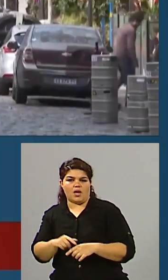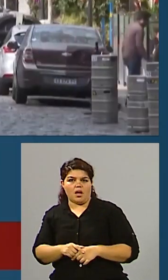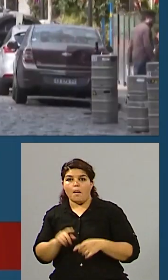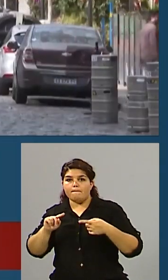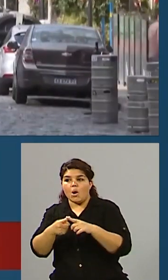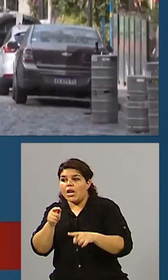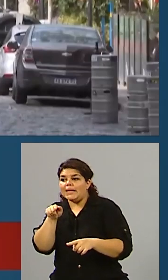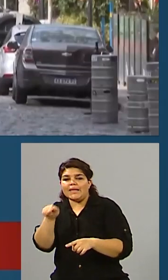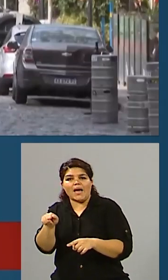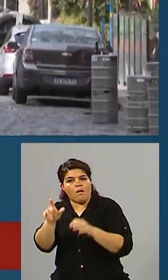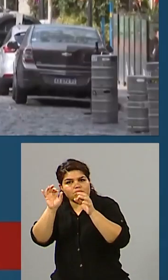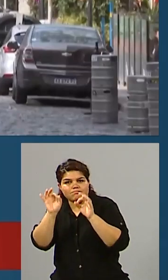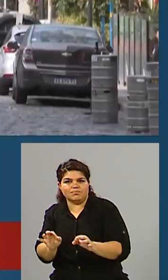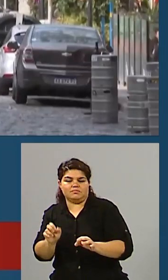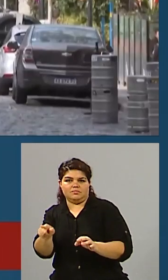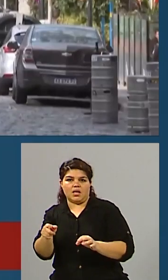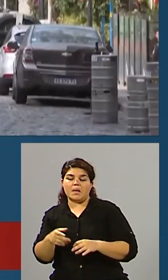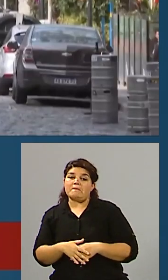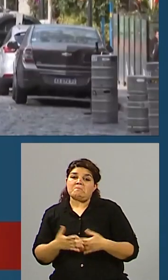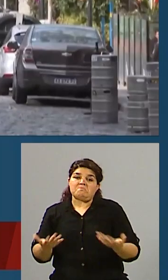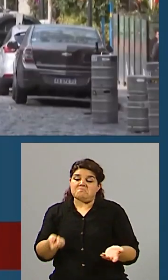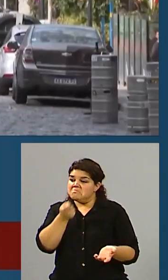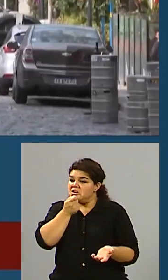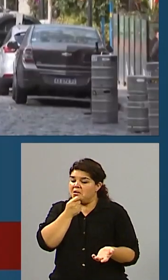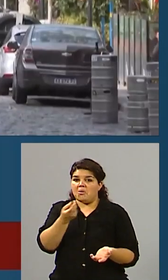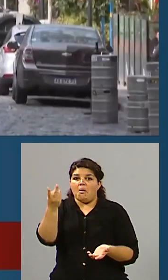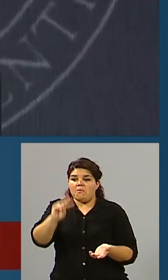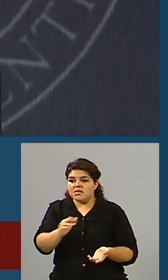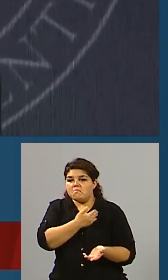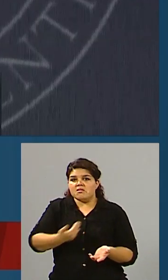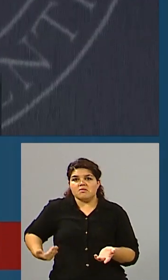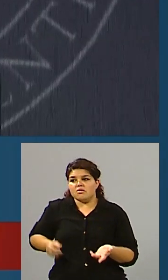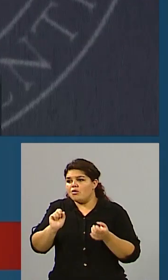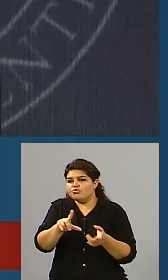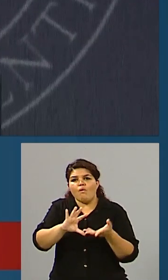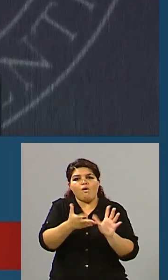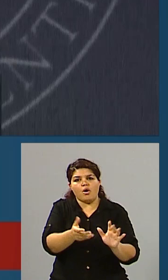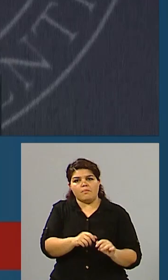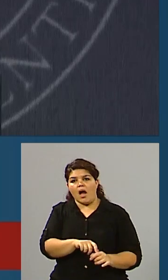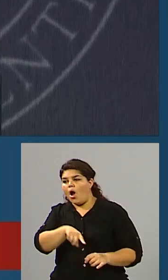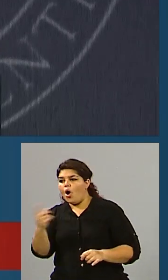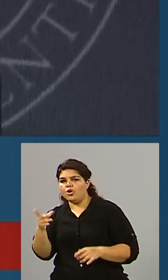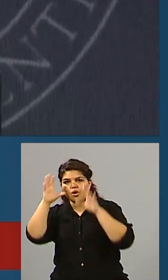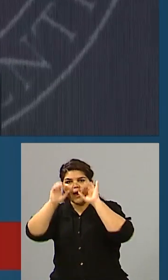que ver a su vicepresidenta, posiblemente tengamos que ver a su canciller, o posiblemente tengamos que ver a otros